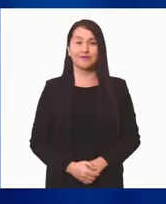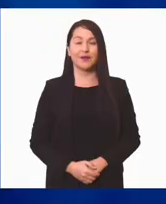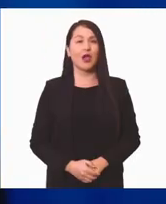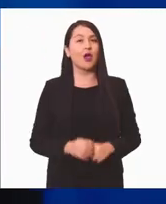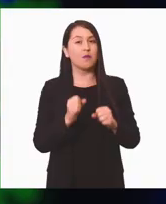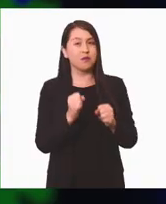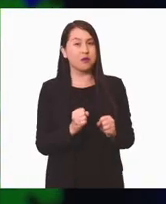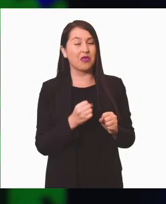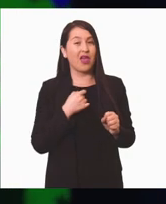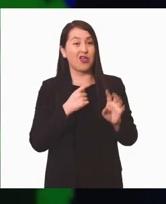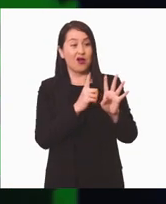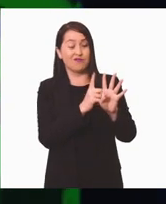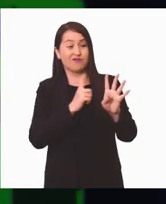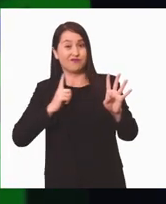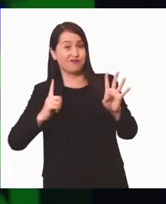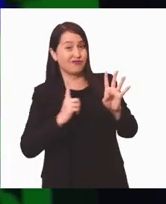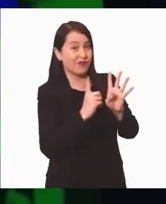Podría ser esta interminable fila.